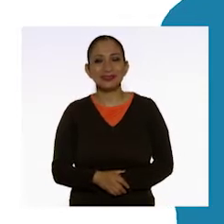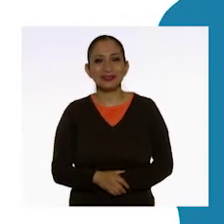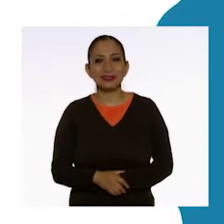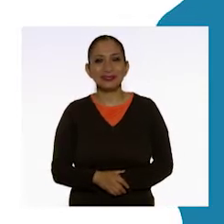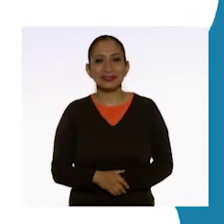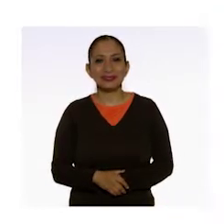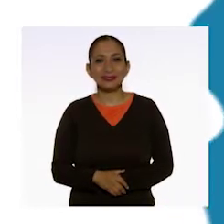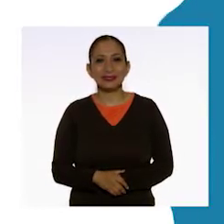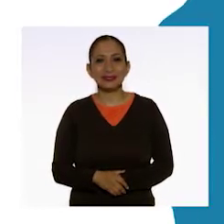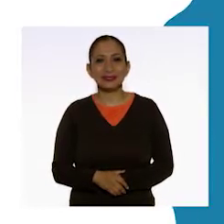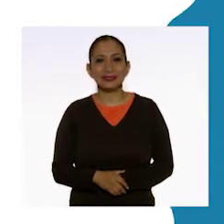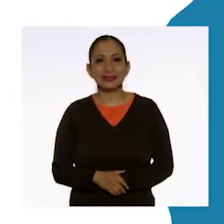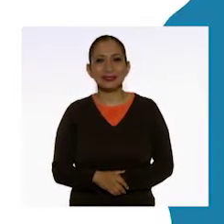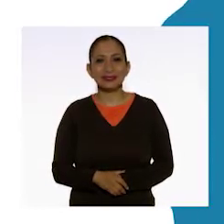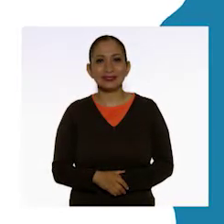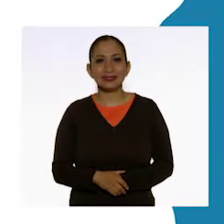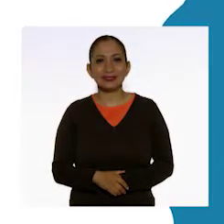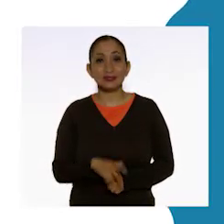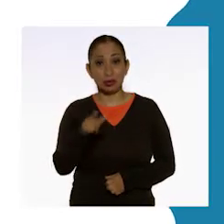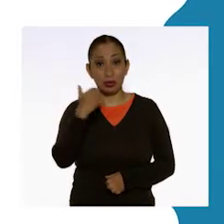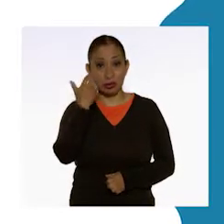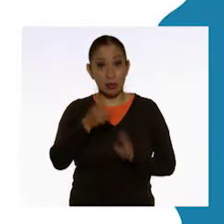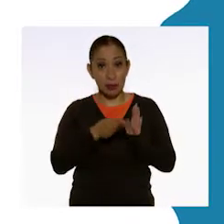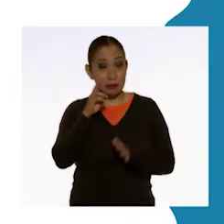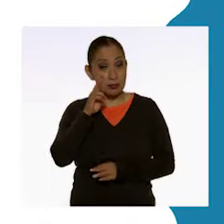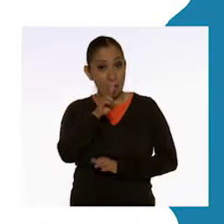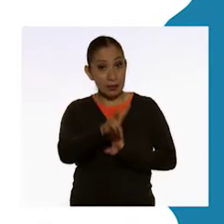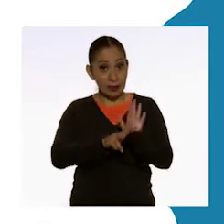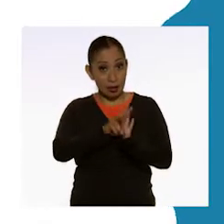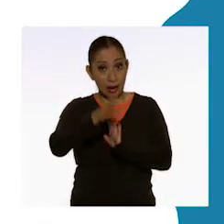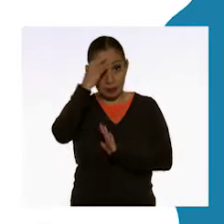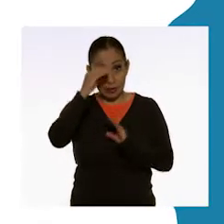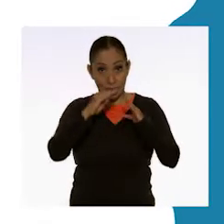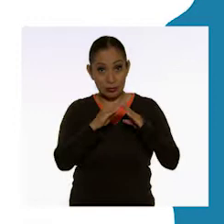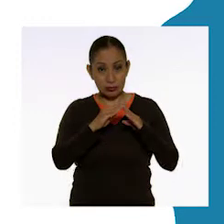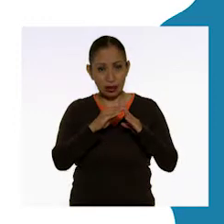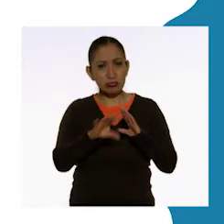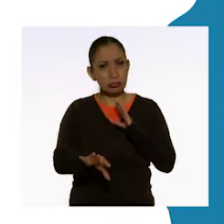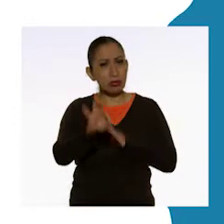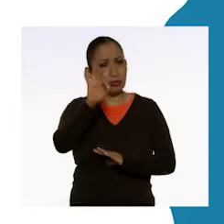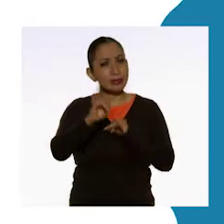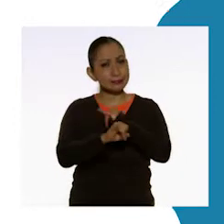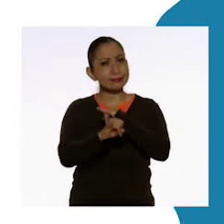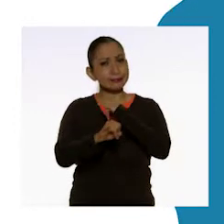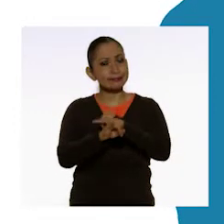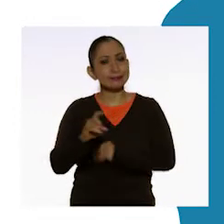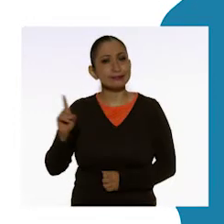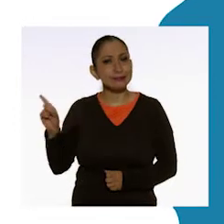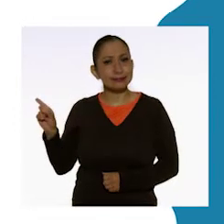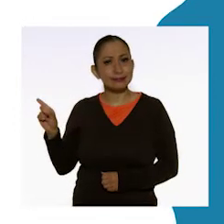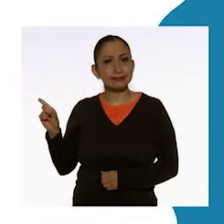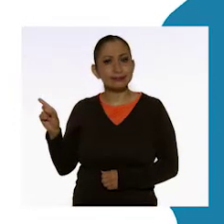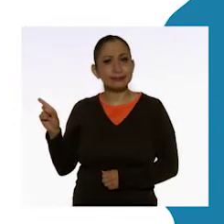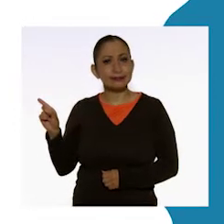conalitech.cep.gob.mx. Si quieres volver a ver los programas de Aprende en Casa, los puedes encontrar en la siguiente liga: